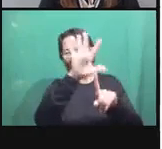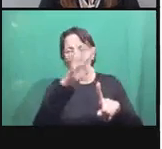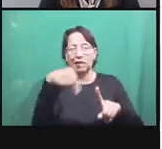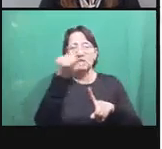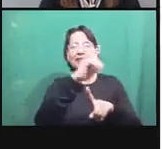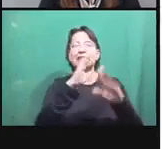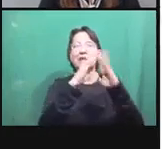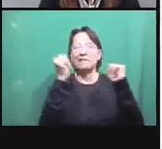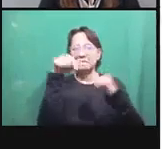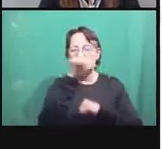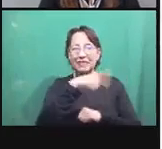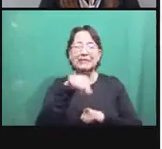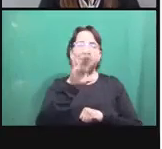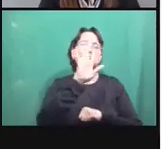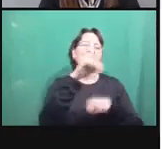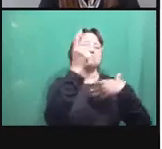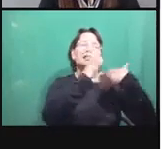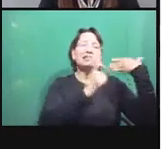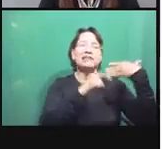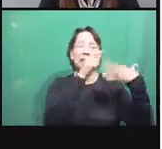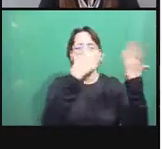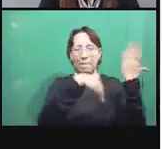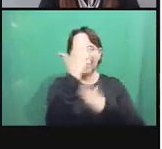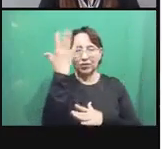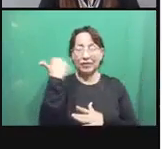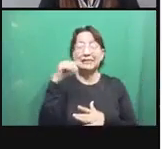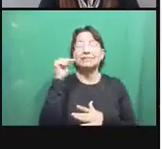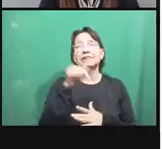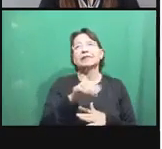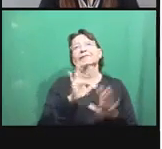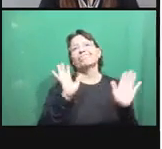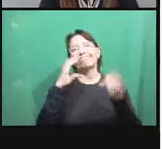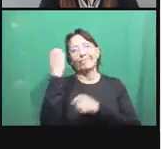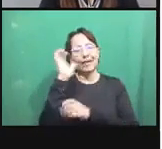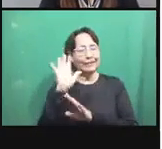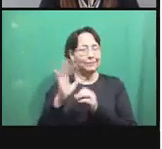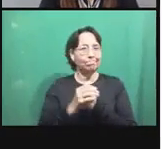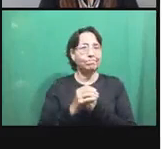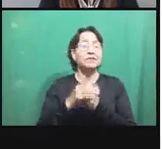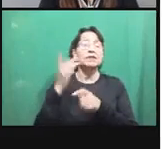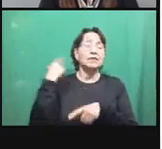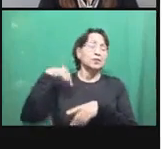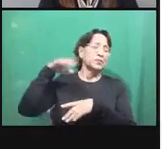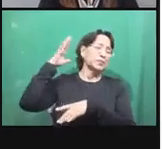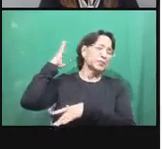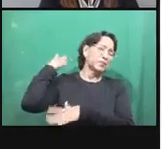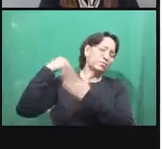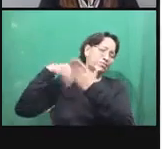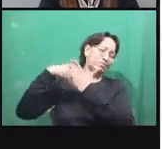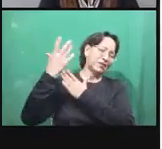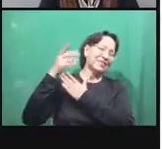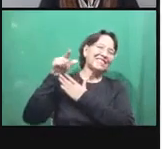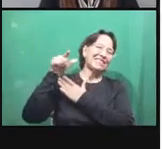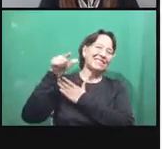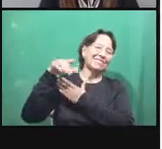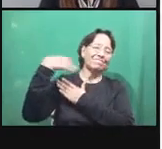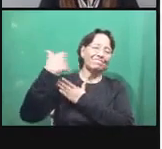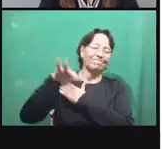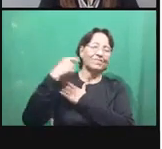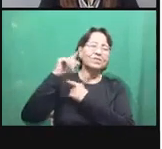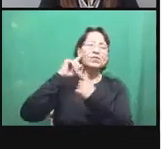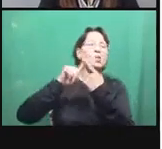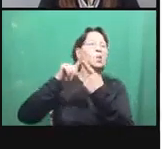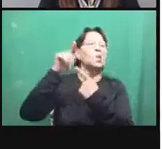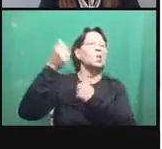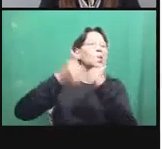el graffiti. Por eso, pues, el graffiti colombiano también tiene una carga desde sus inicios con propósitos de presión política